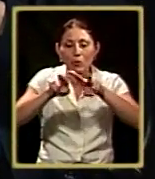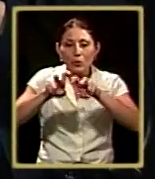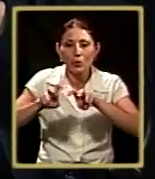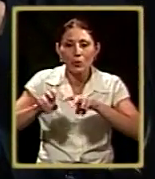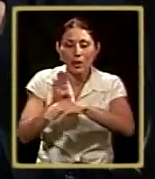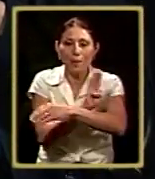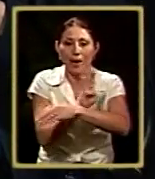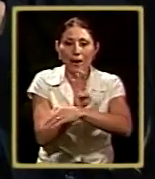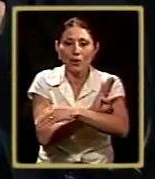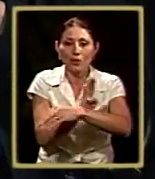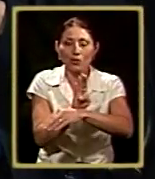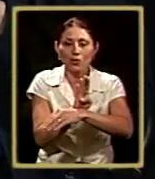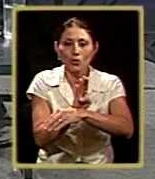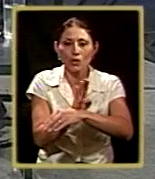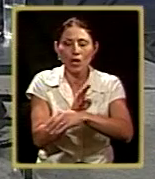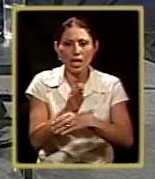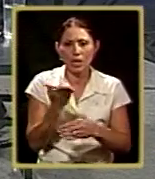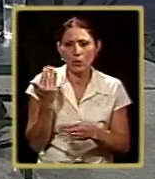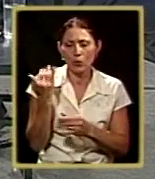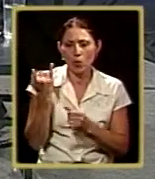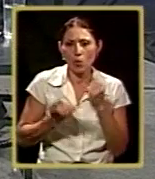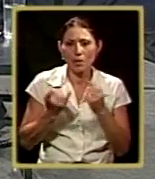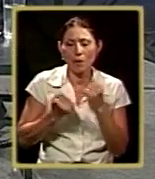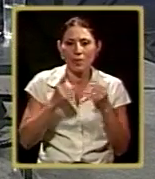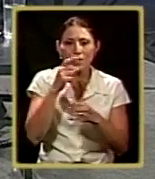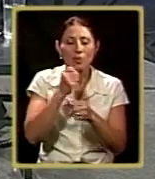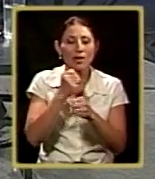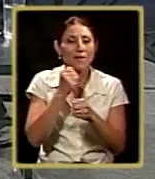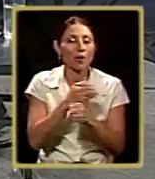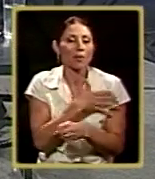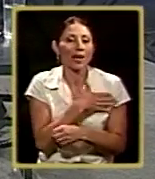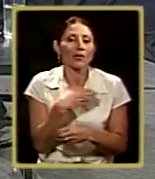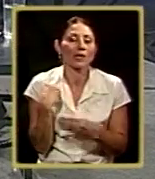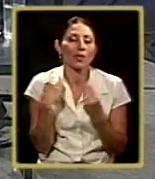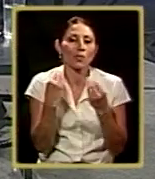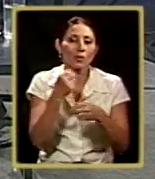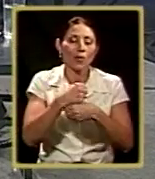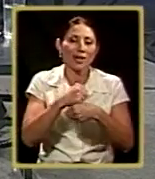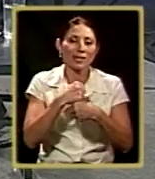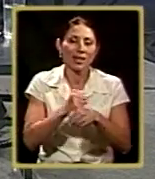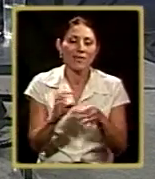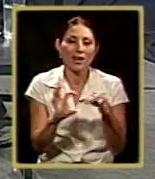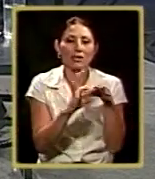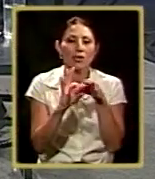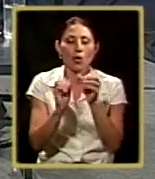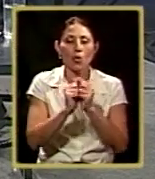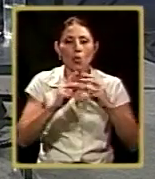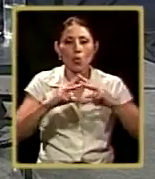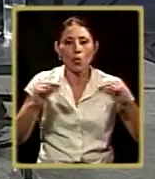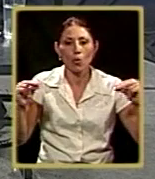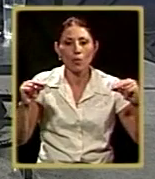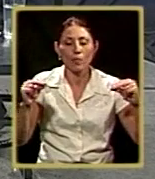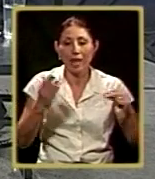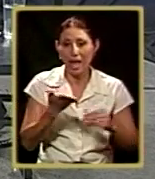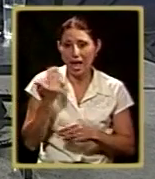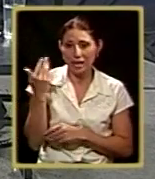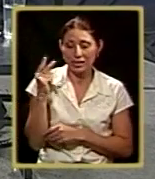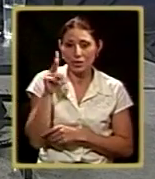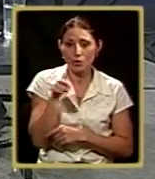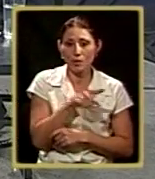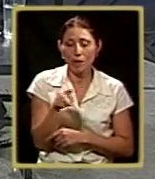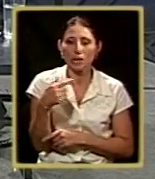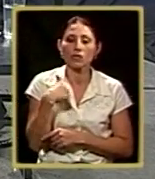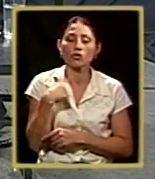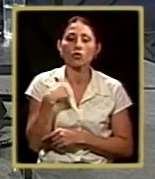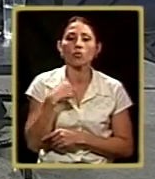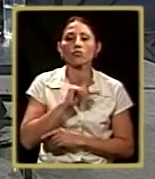Y últimamente uno de los trabajos que más me ha gustado hacer es el de Nicaragua. Hace un par de semanas estuve en